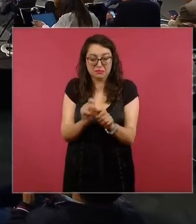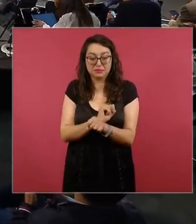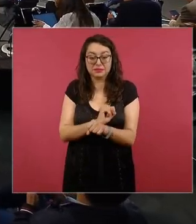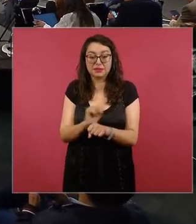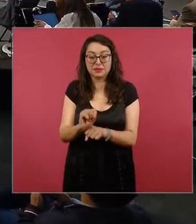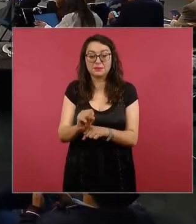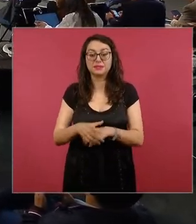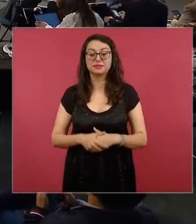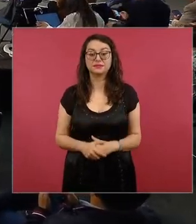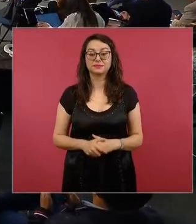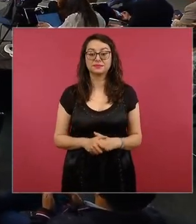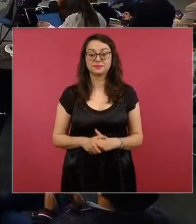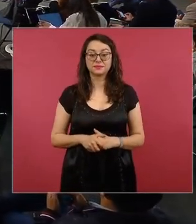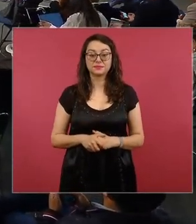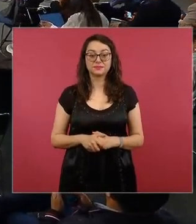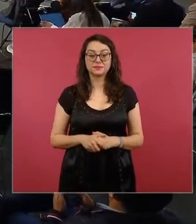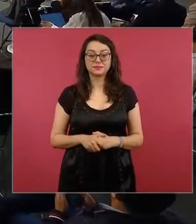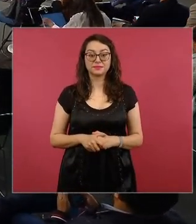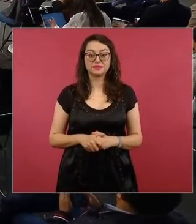Bueno, muy bien.